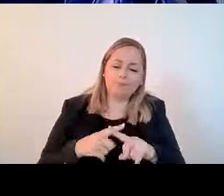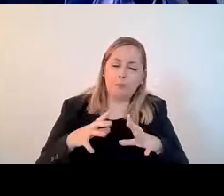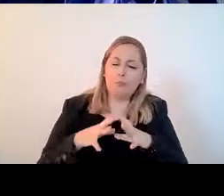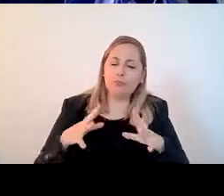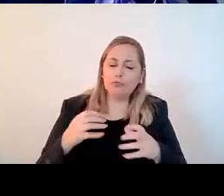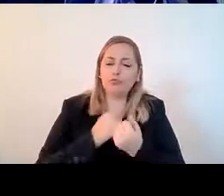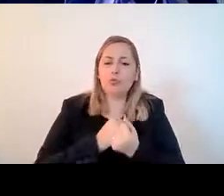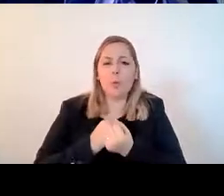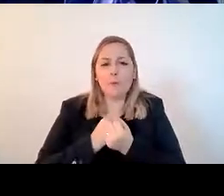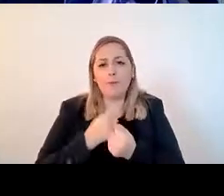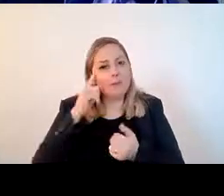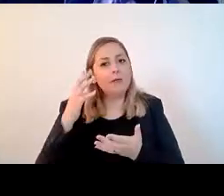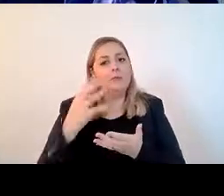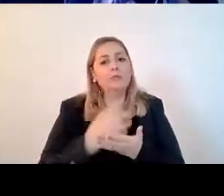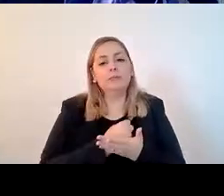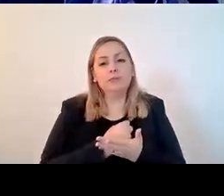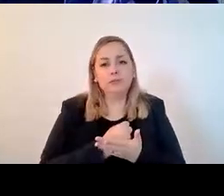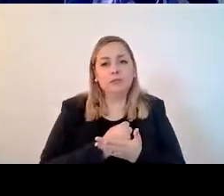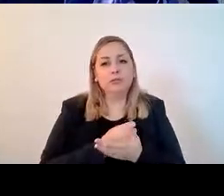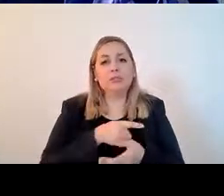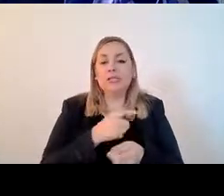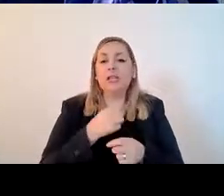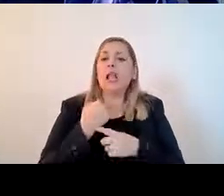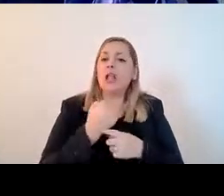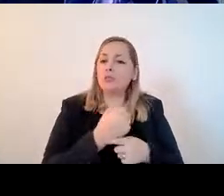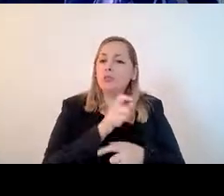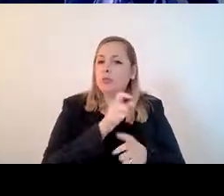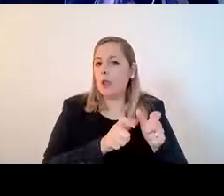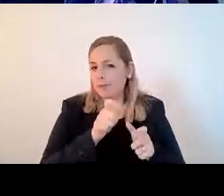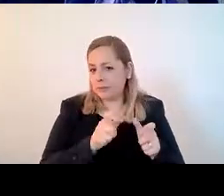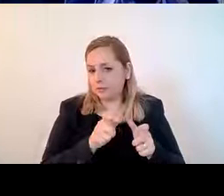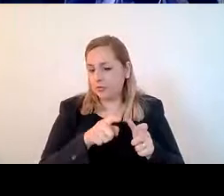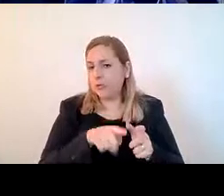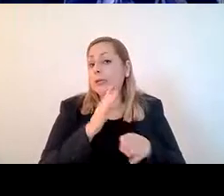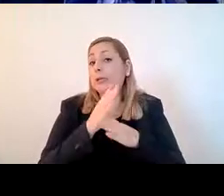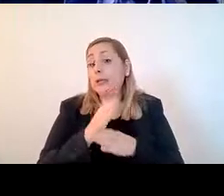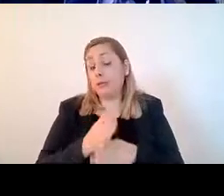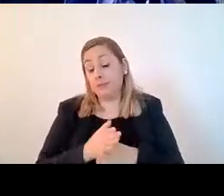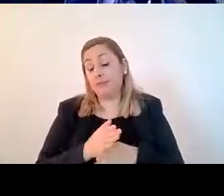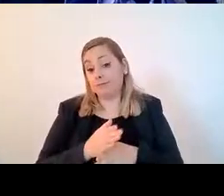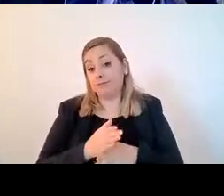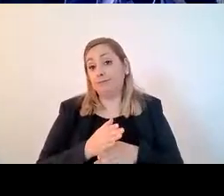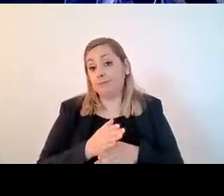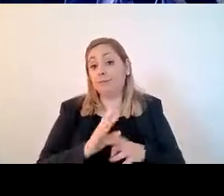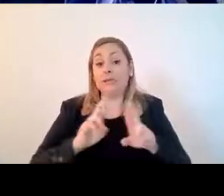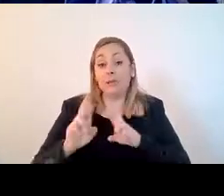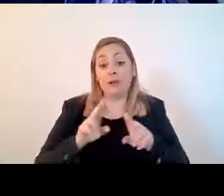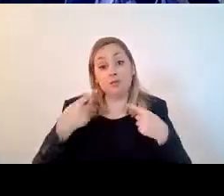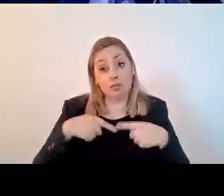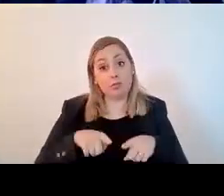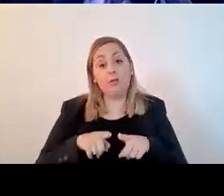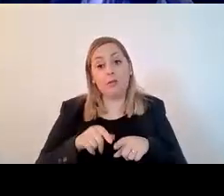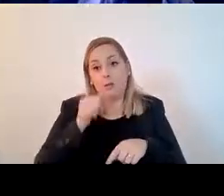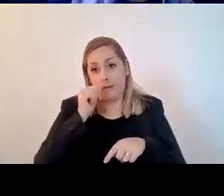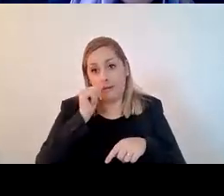amor para lograr ayudar a estas personas y mantener muchas veces la relación de pareja. Porque